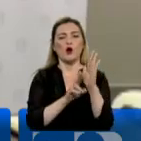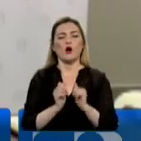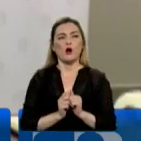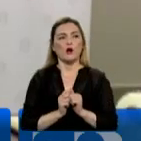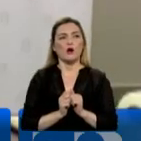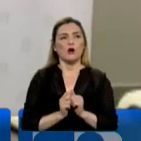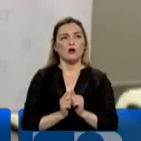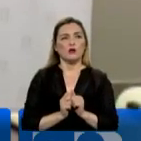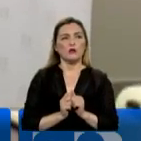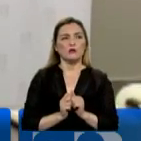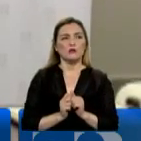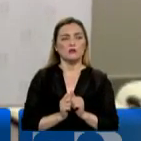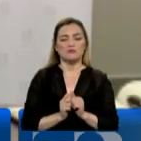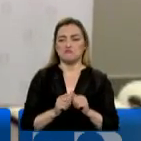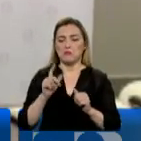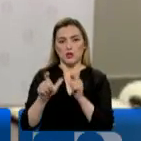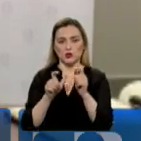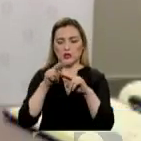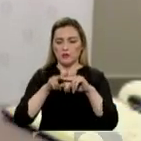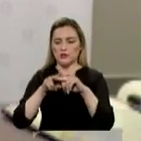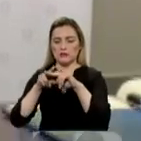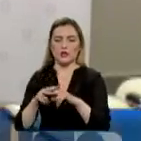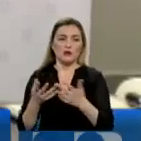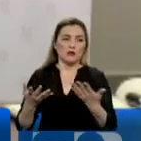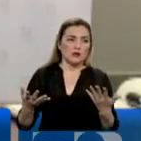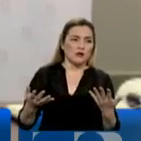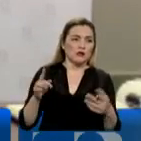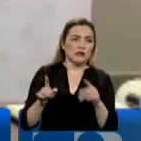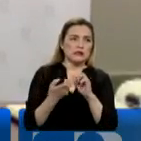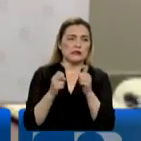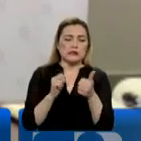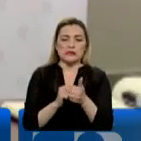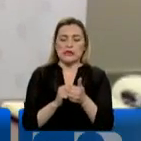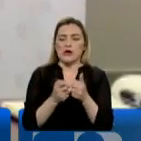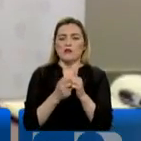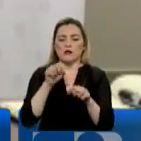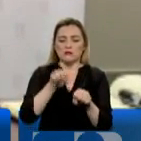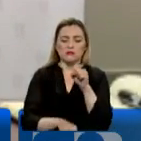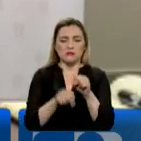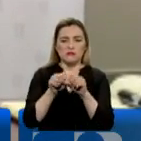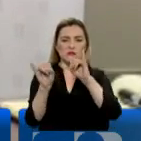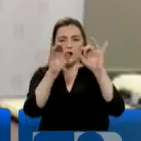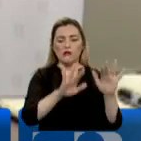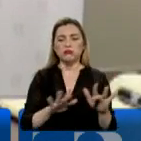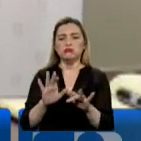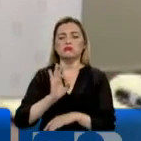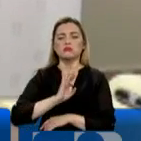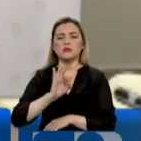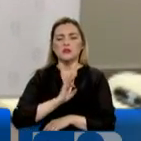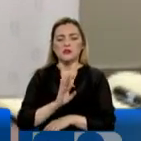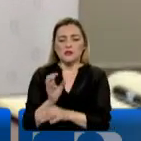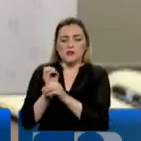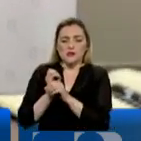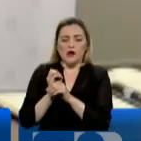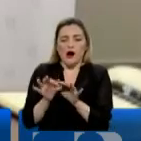prefiere no alarmarse. Lamentablemente hay circunstancias exógenas que han producido daños de carácter técnico que han